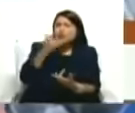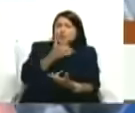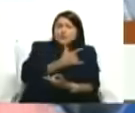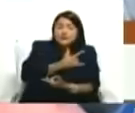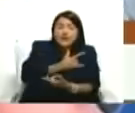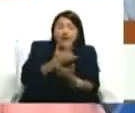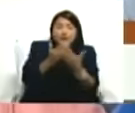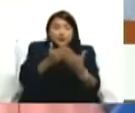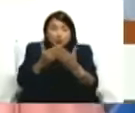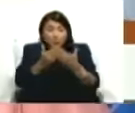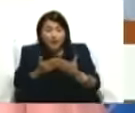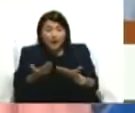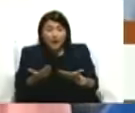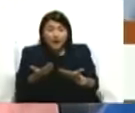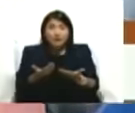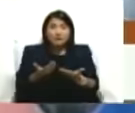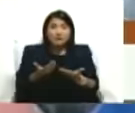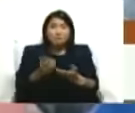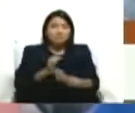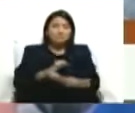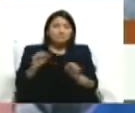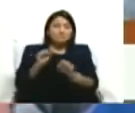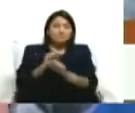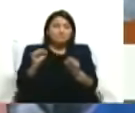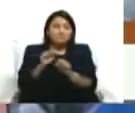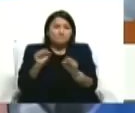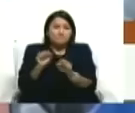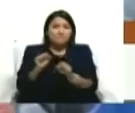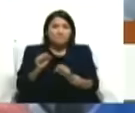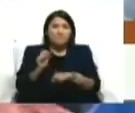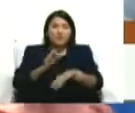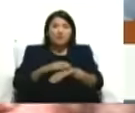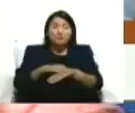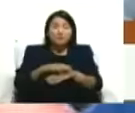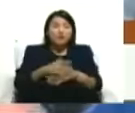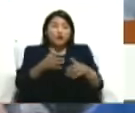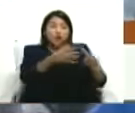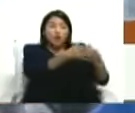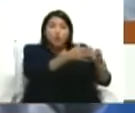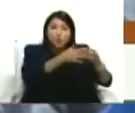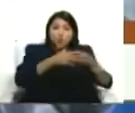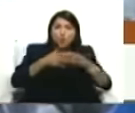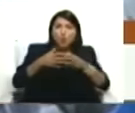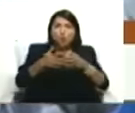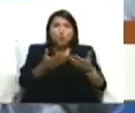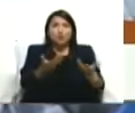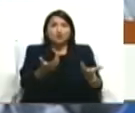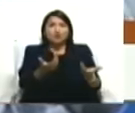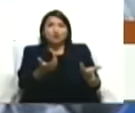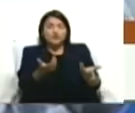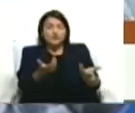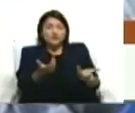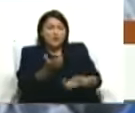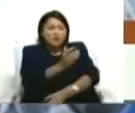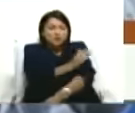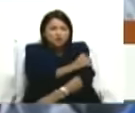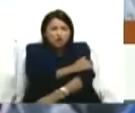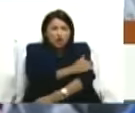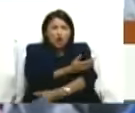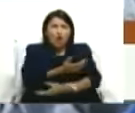por un pacto de las élites gobernantes con las